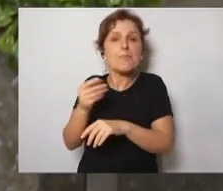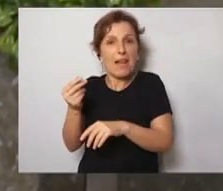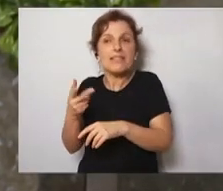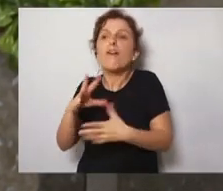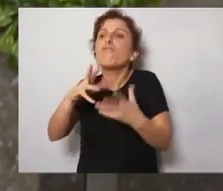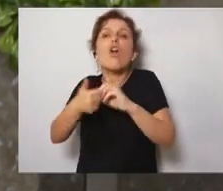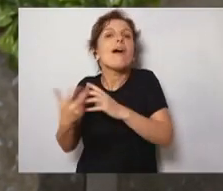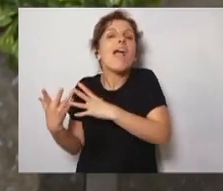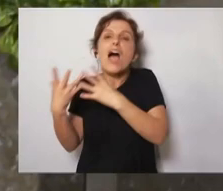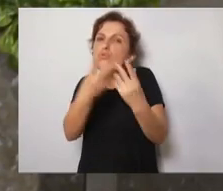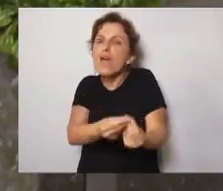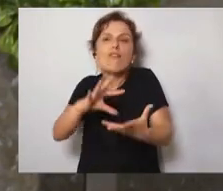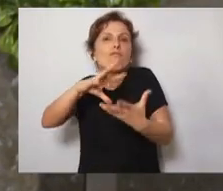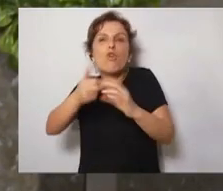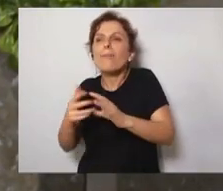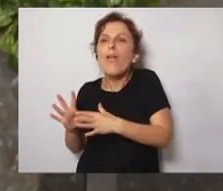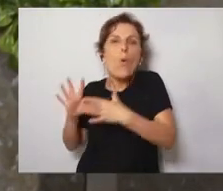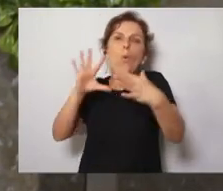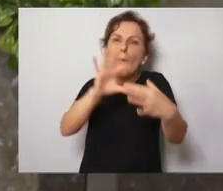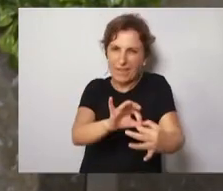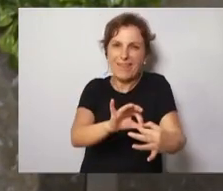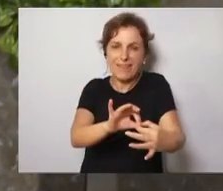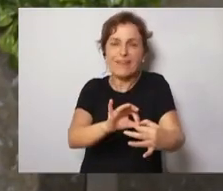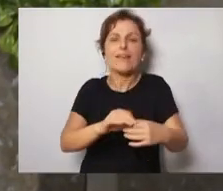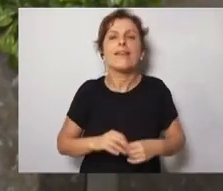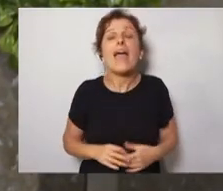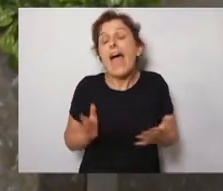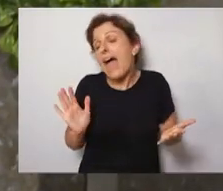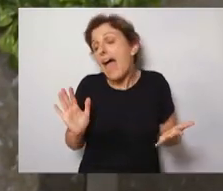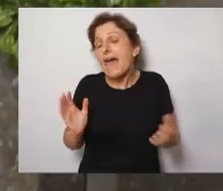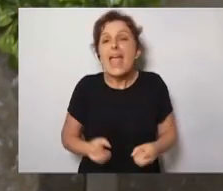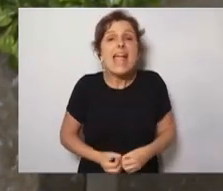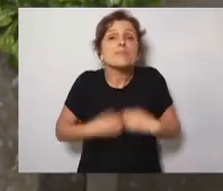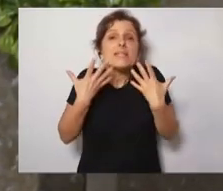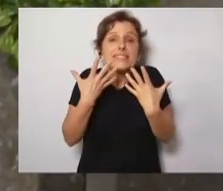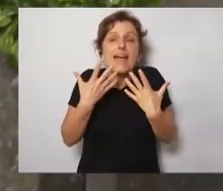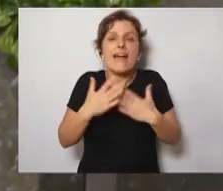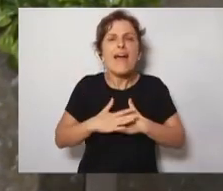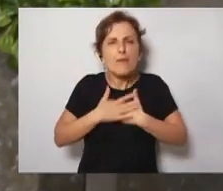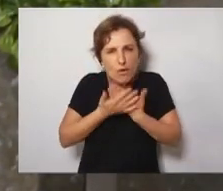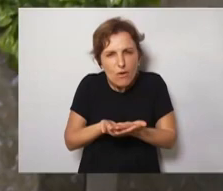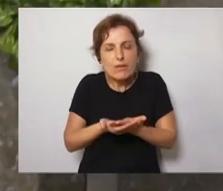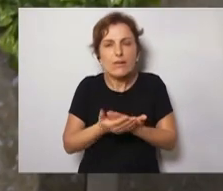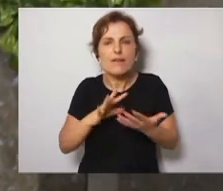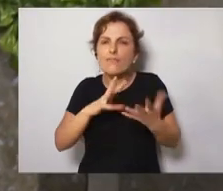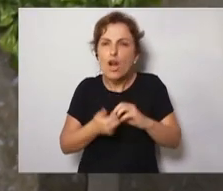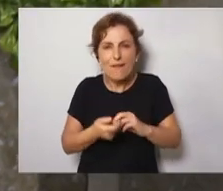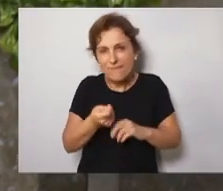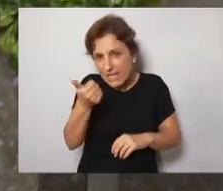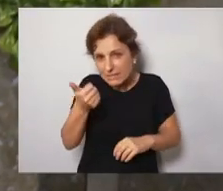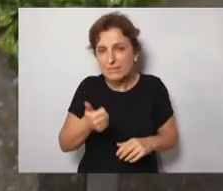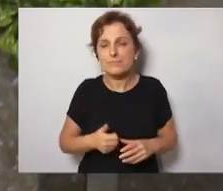nuestra nuestra cercanía nuestro afecto a través de esa manera simple no